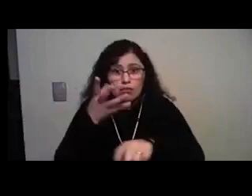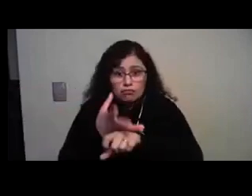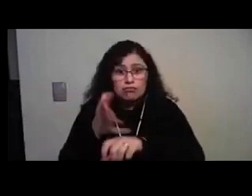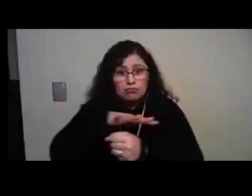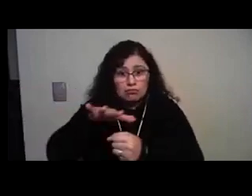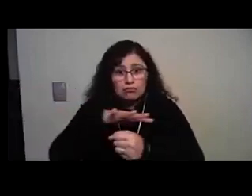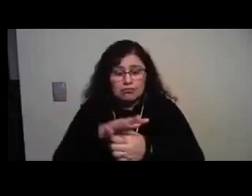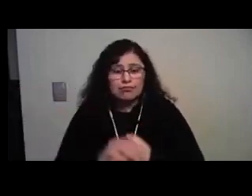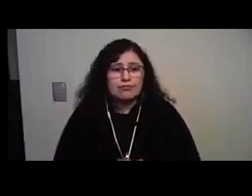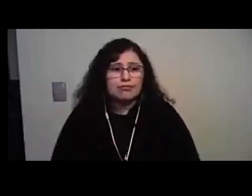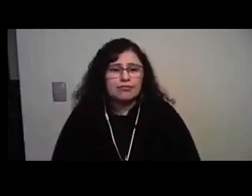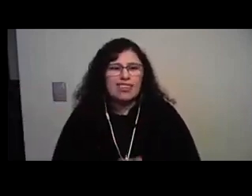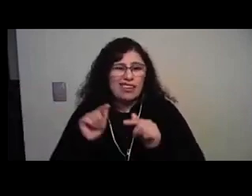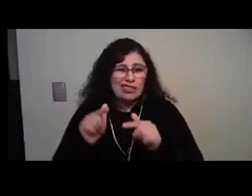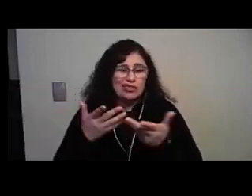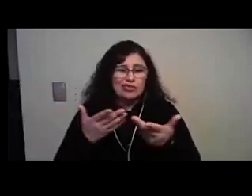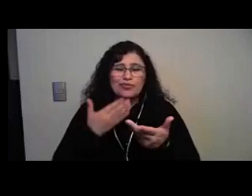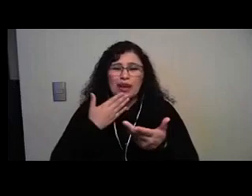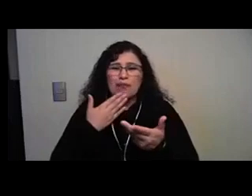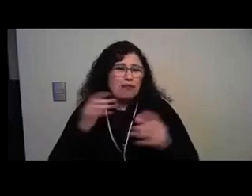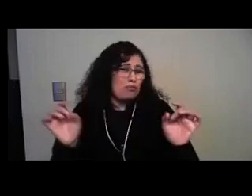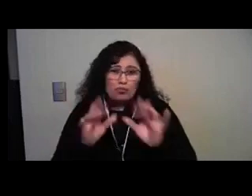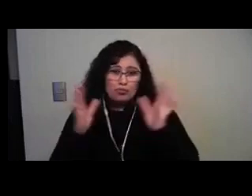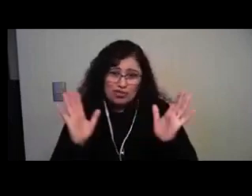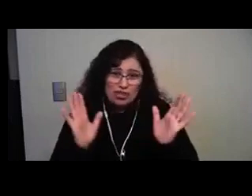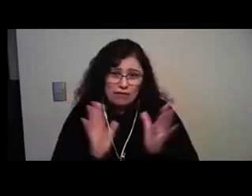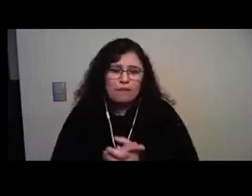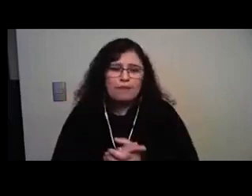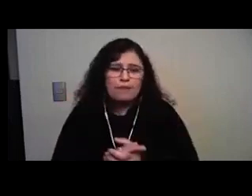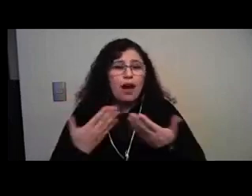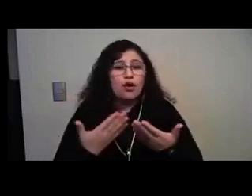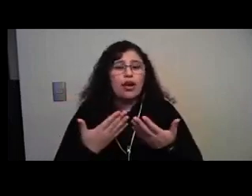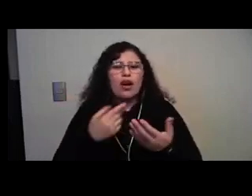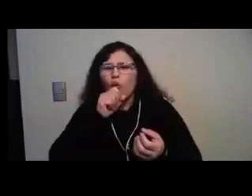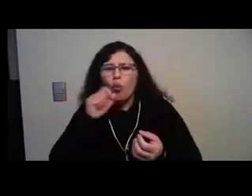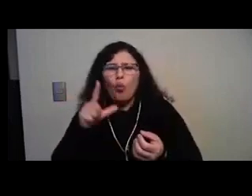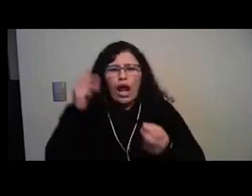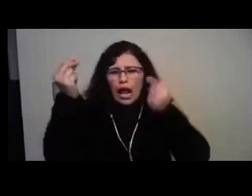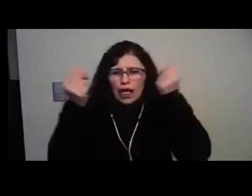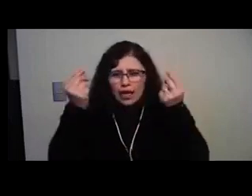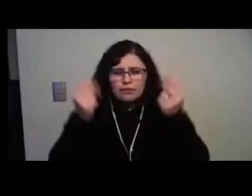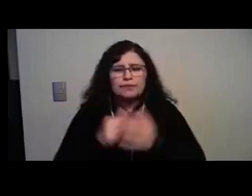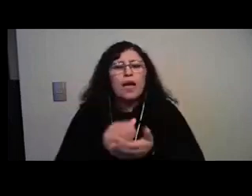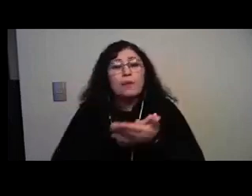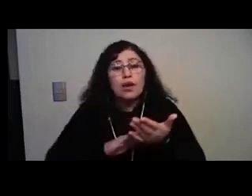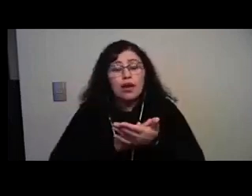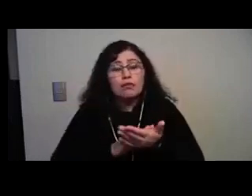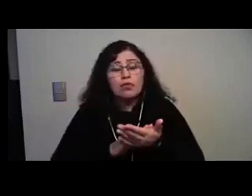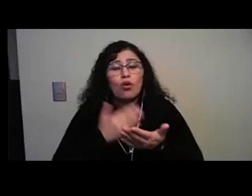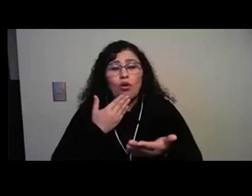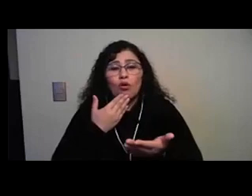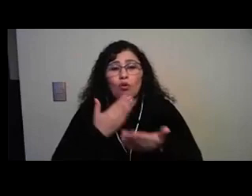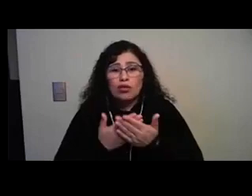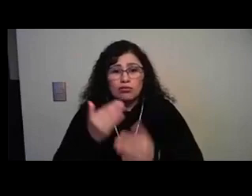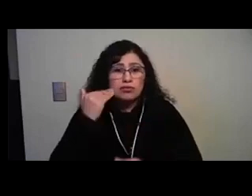¿Ya? Y eso es parte de lo que puede pasar. Entonces, idealmente, tener siempre, en el caso particularmente de las niñas, ¿cierto? El